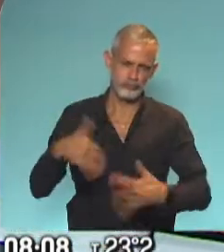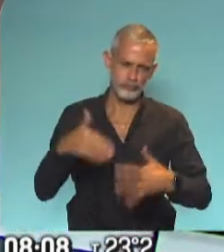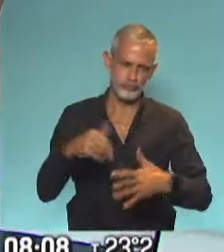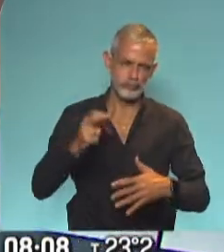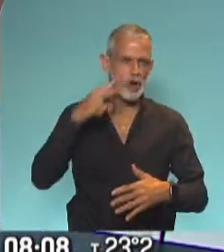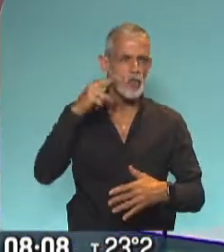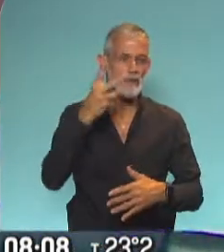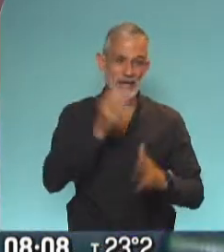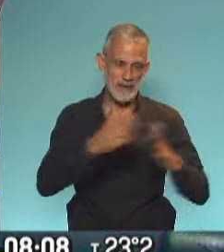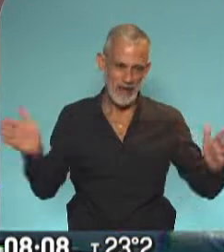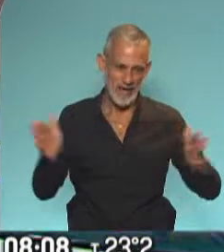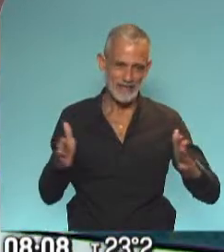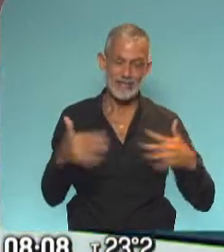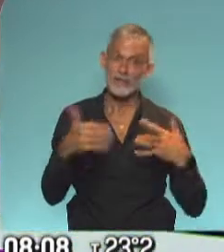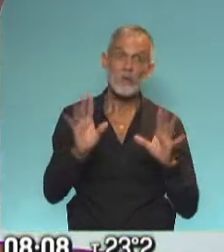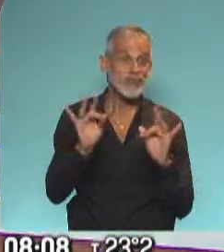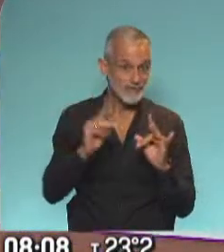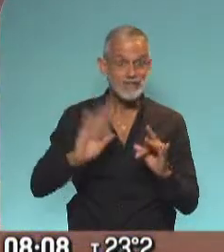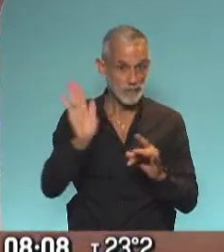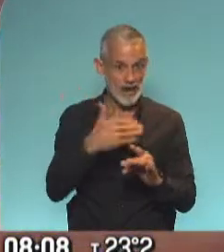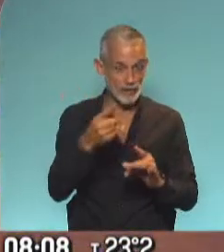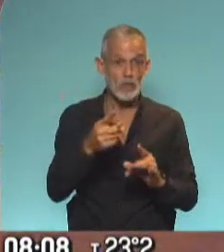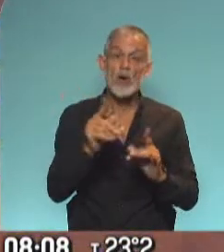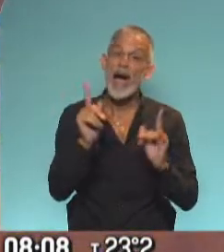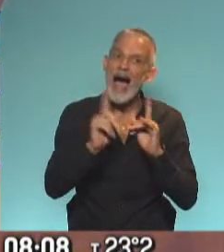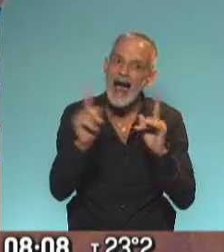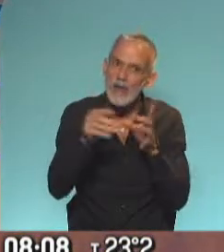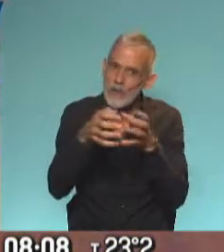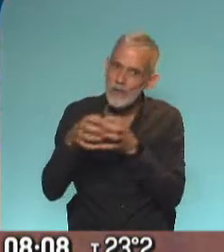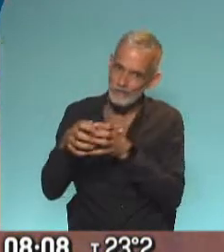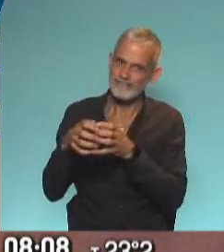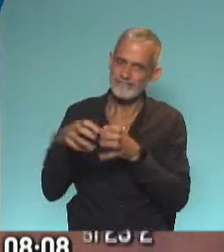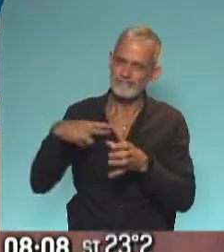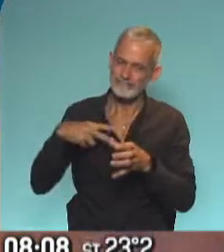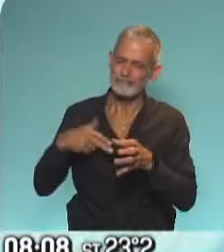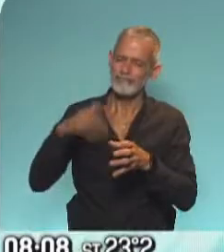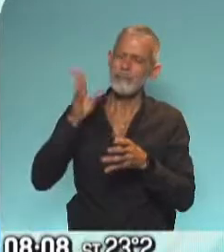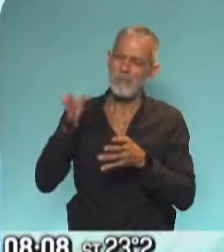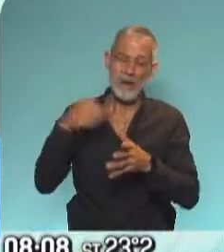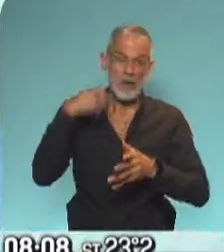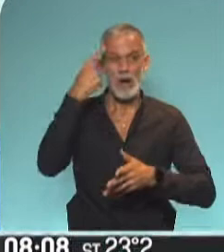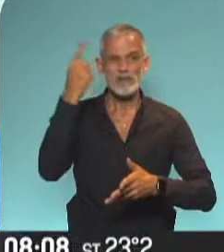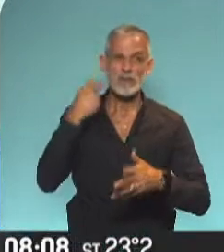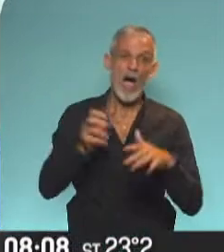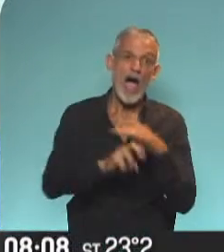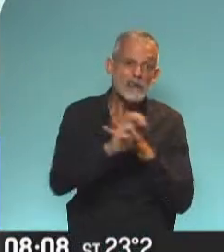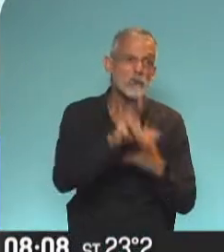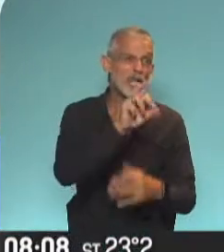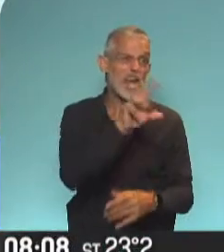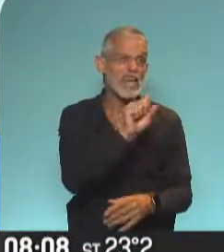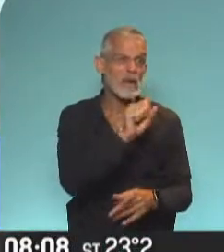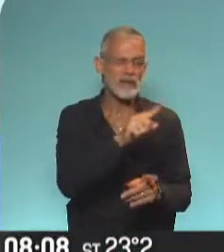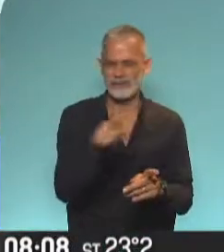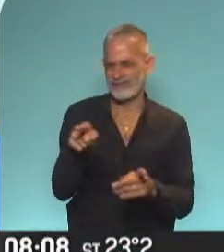sí, en el año de la pandemia muy complicado para todos, pero no para algunos. Así como nosotros estamos pensando, uy, el subte se me va a 30 pesos. No,